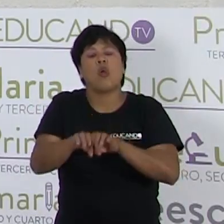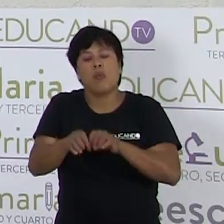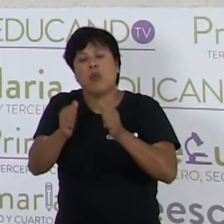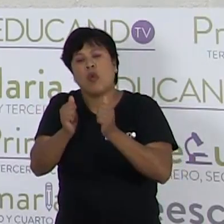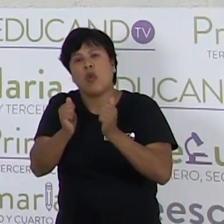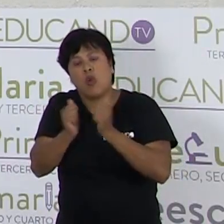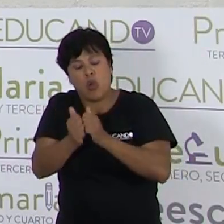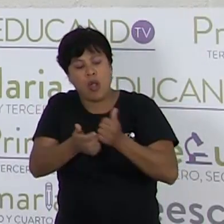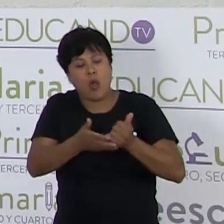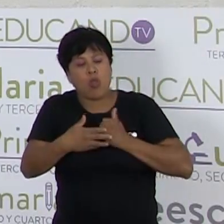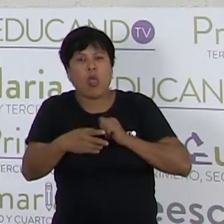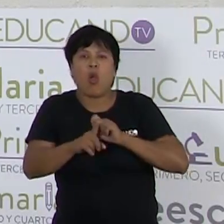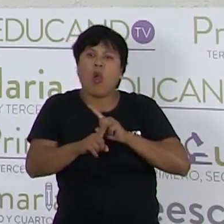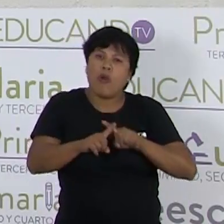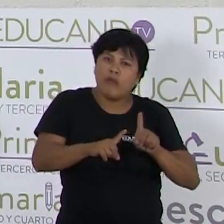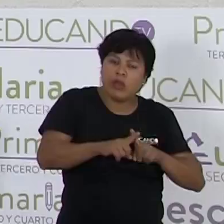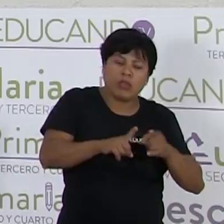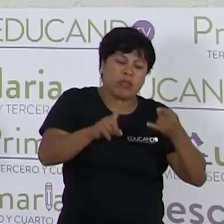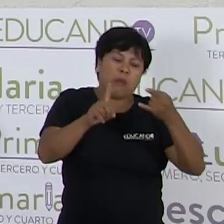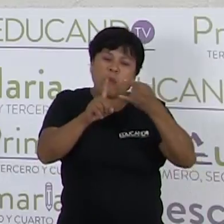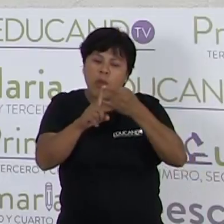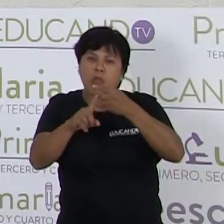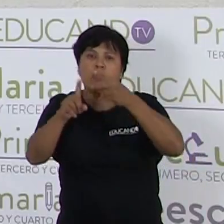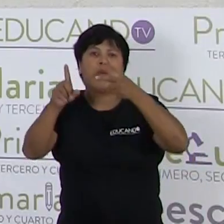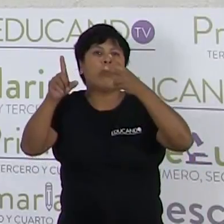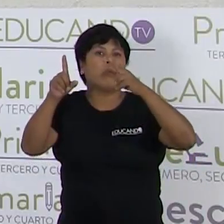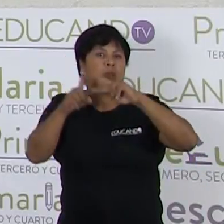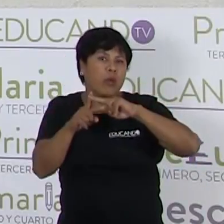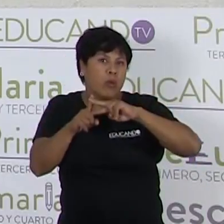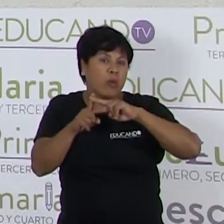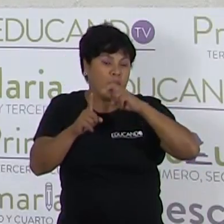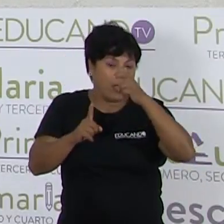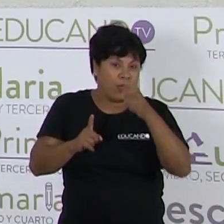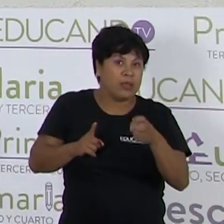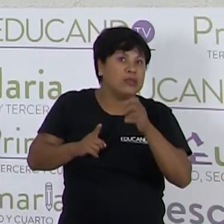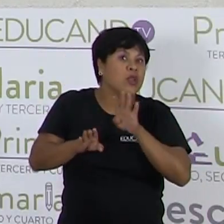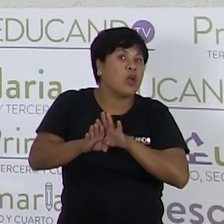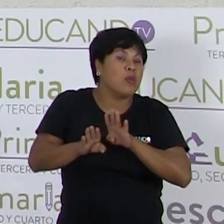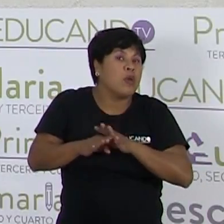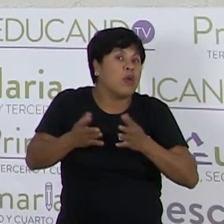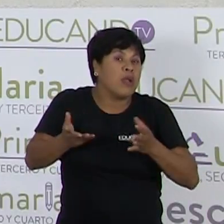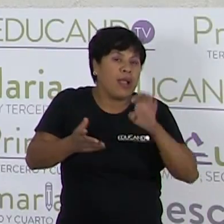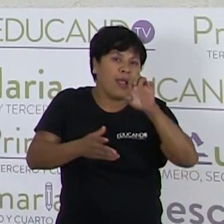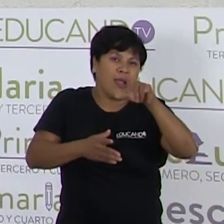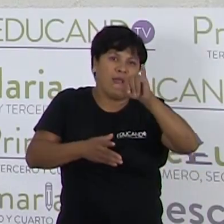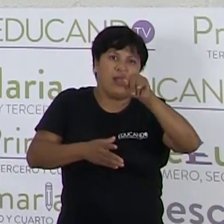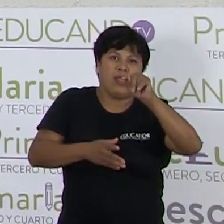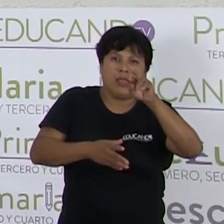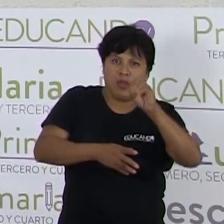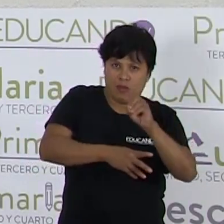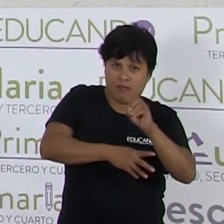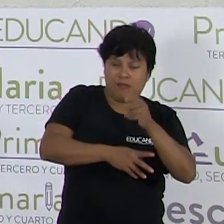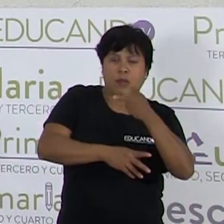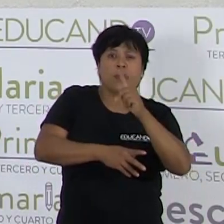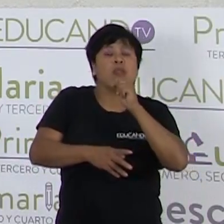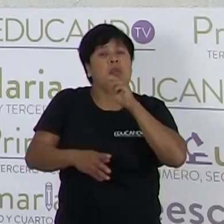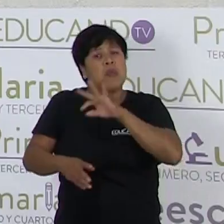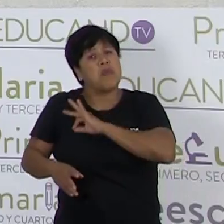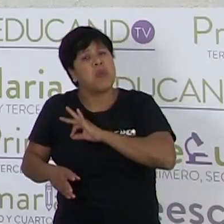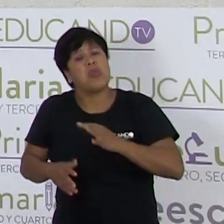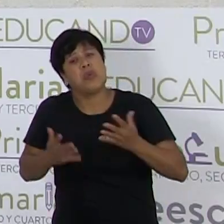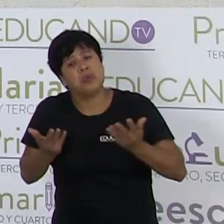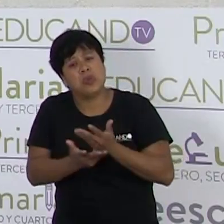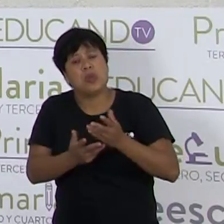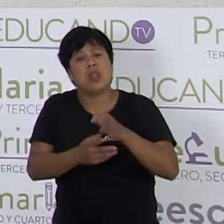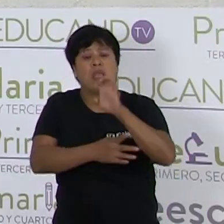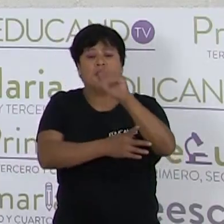otras figuras. En este caso lo estamos haciendo con triángulos, ¿qué? Equiláteros. Pero también lo puedes formar con